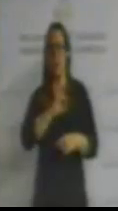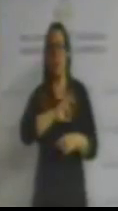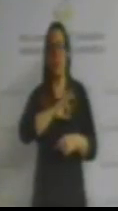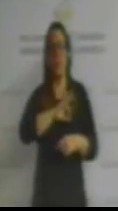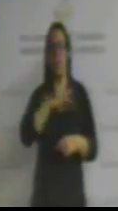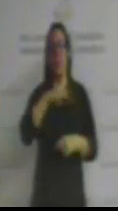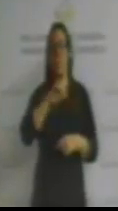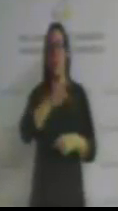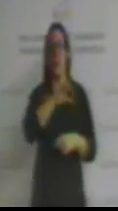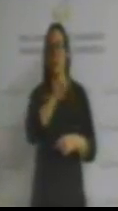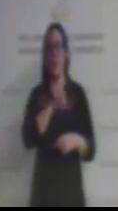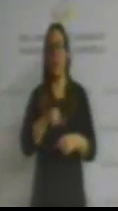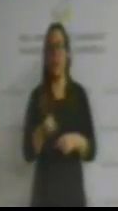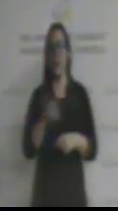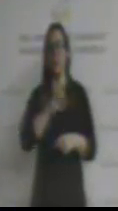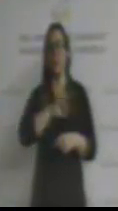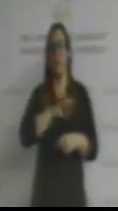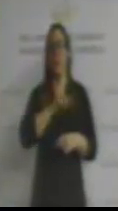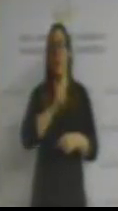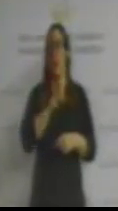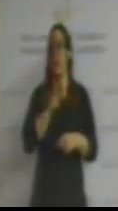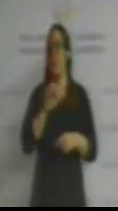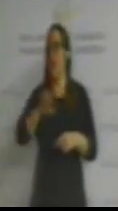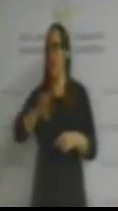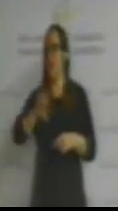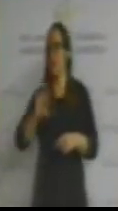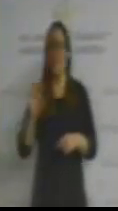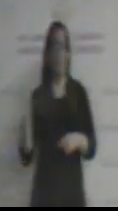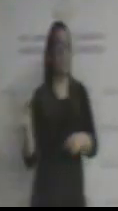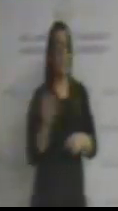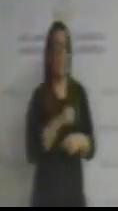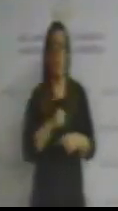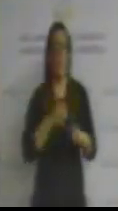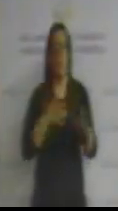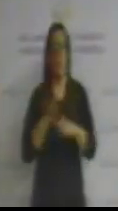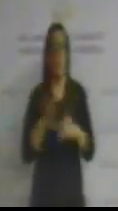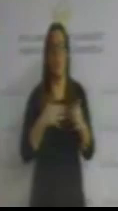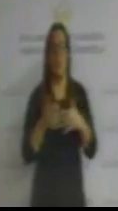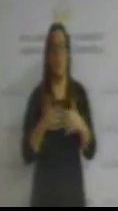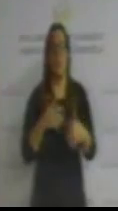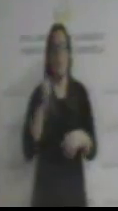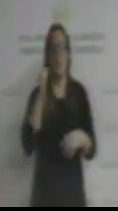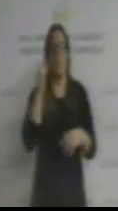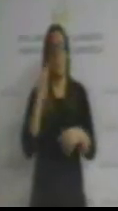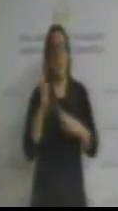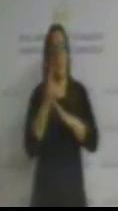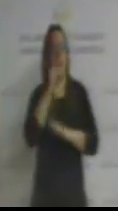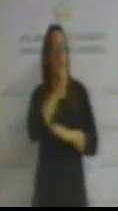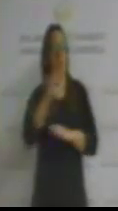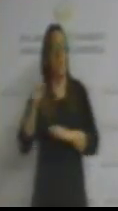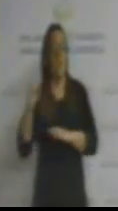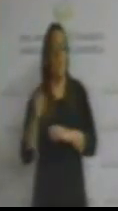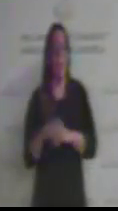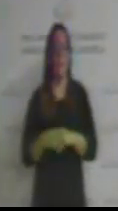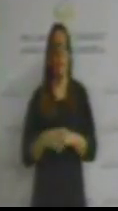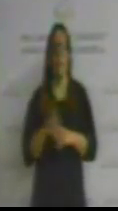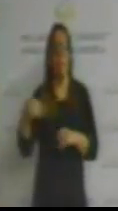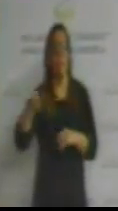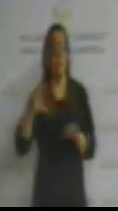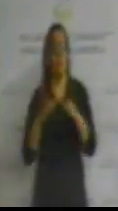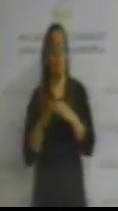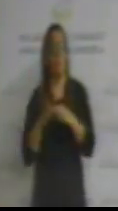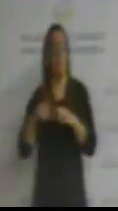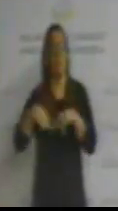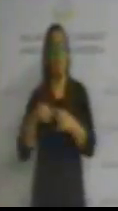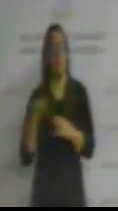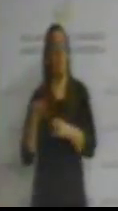y de Juan Atares Peña, todos ellos asesinados por la banda terrorista ETA. Le decían: las víctimas